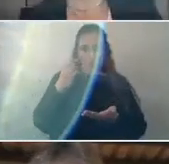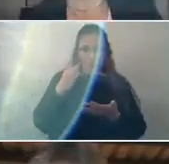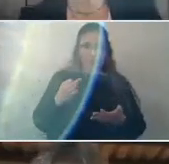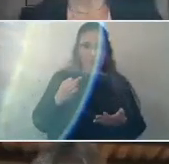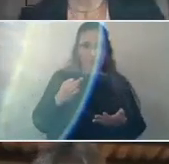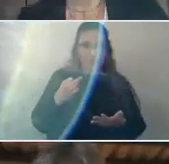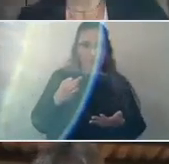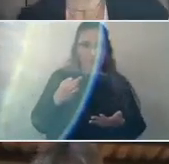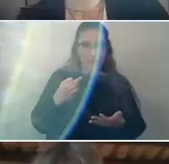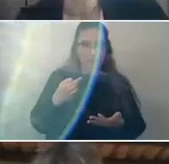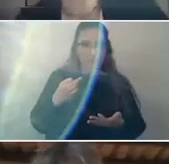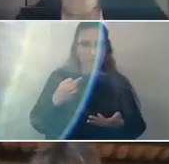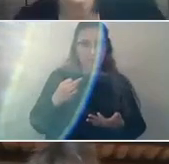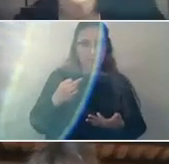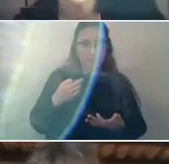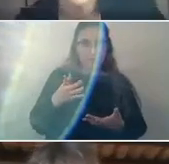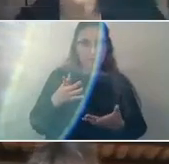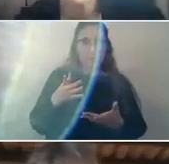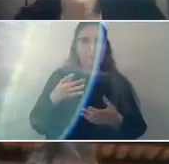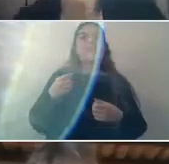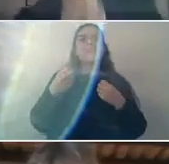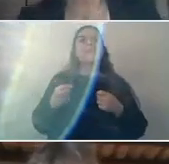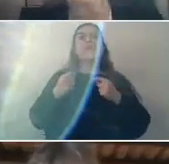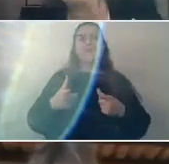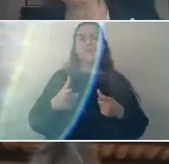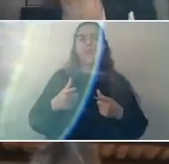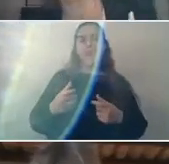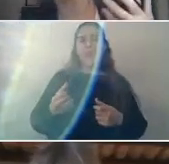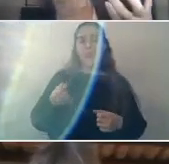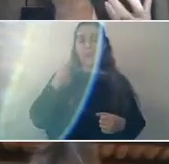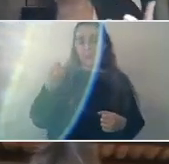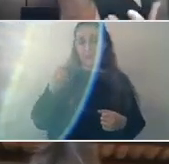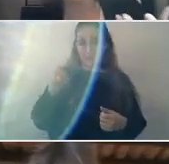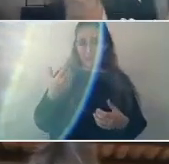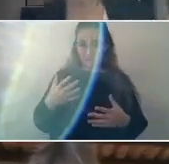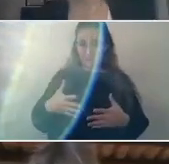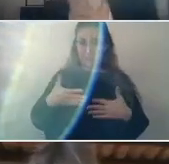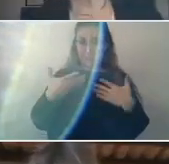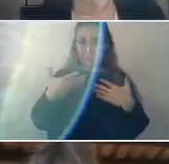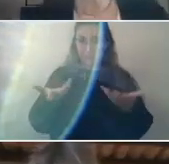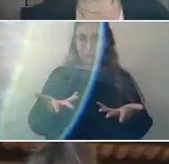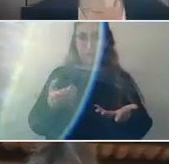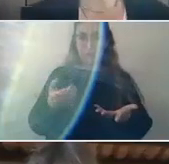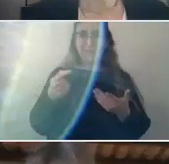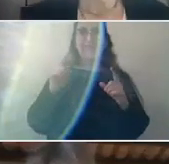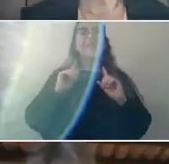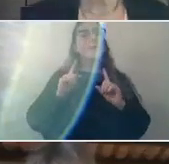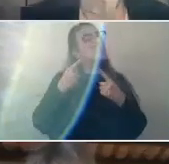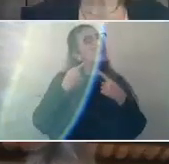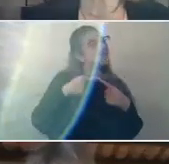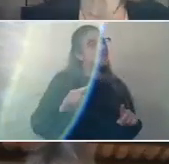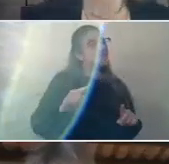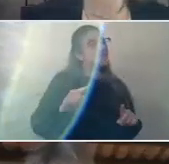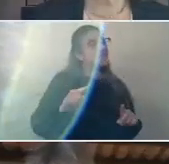obligaciones que nos da la legitimación para actuar en cambio la capacidad mental se refiere a la aptitud de una